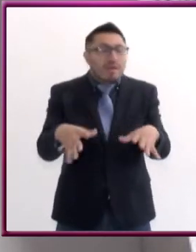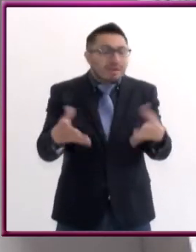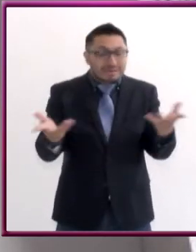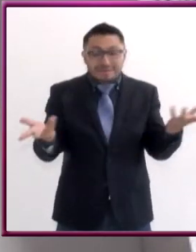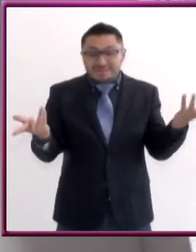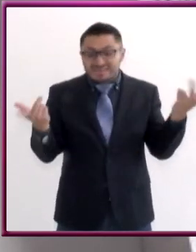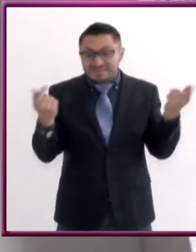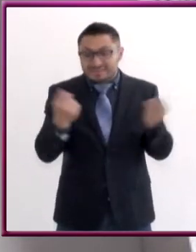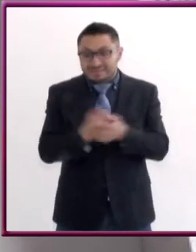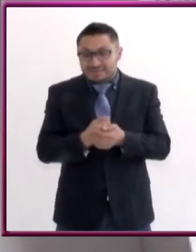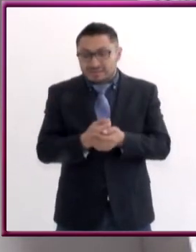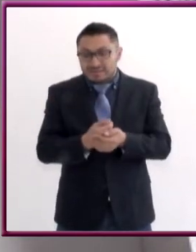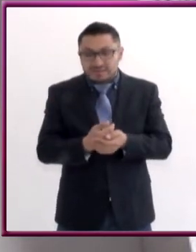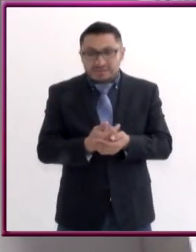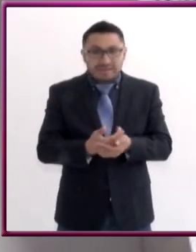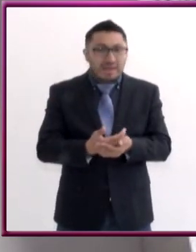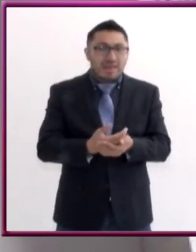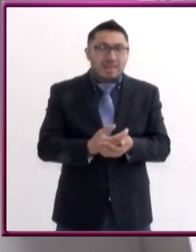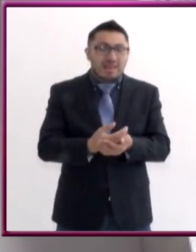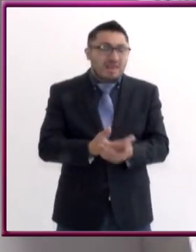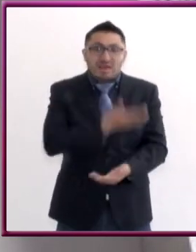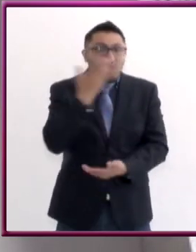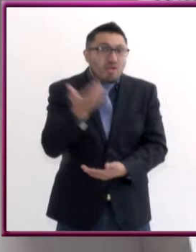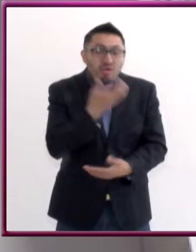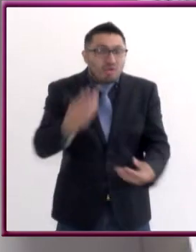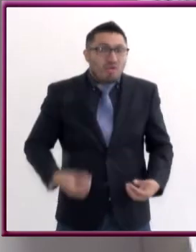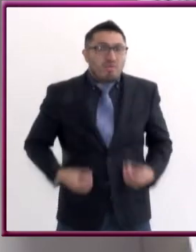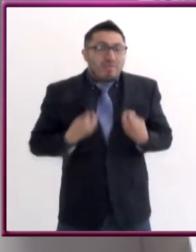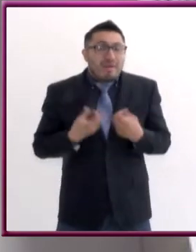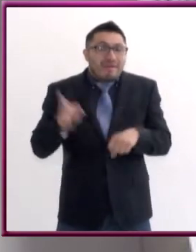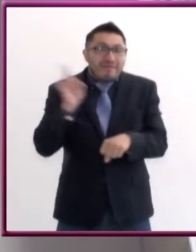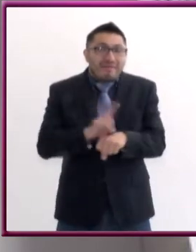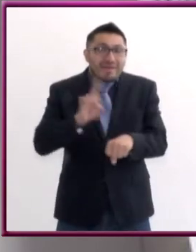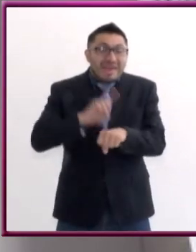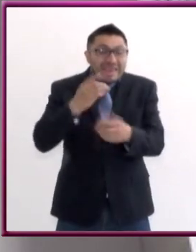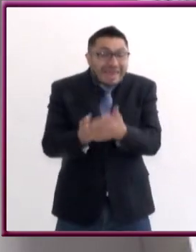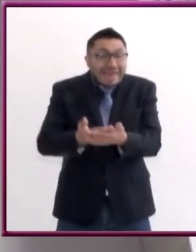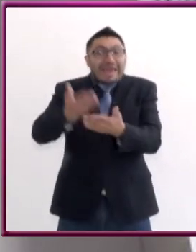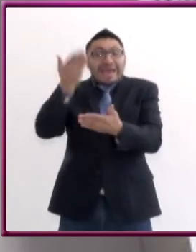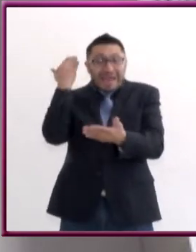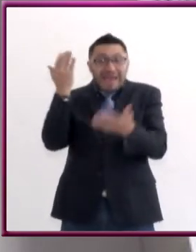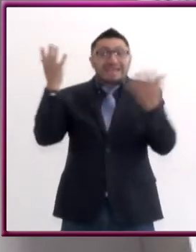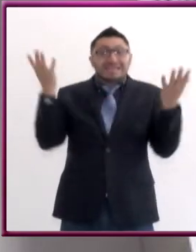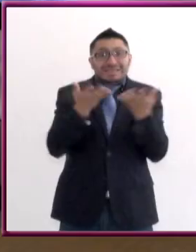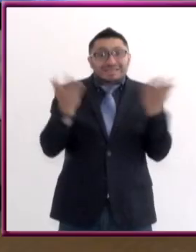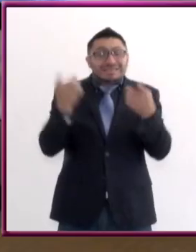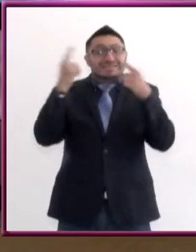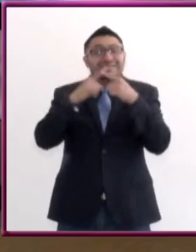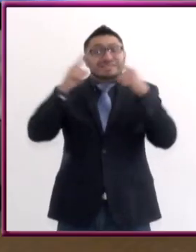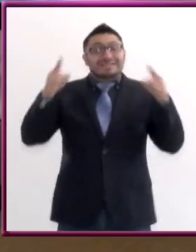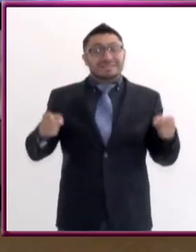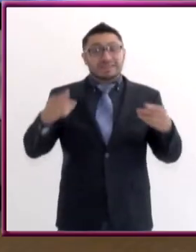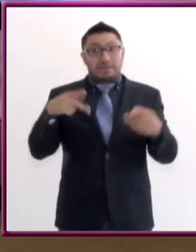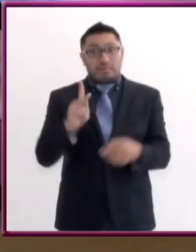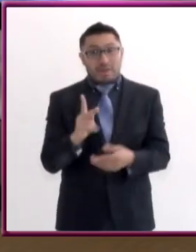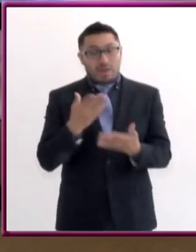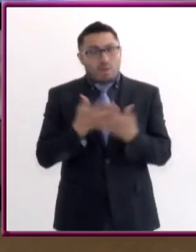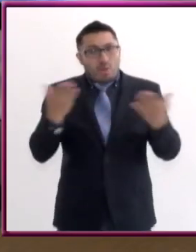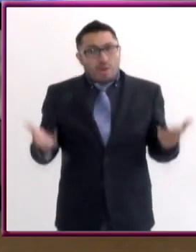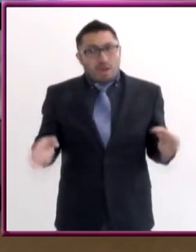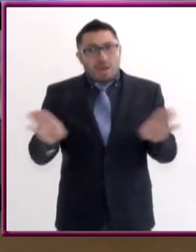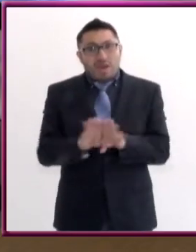pérdida de los hábitos, ¿no? De las cosas que solíamos hacer y que ni